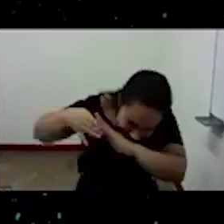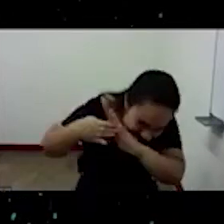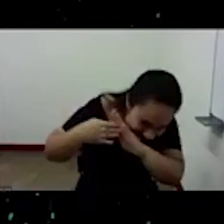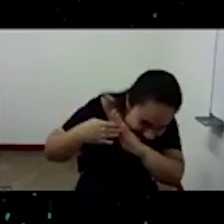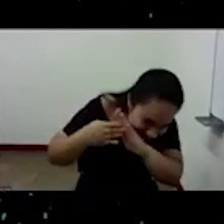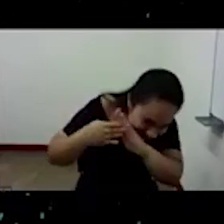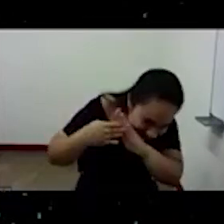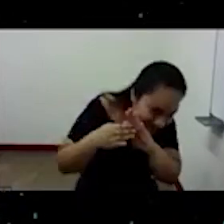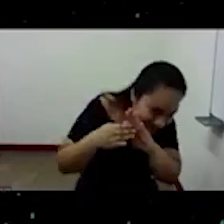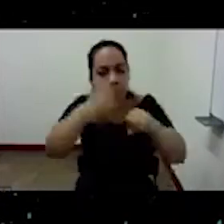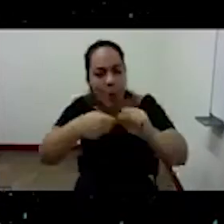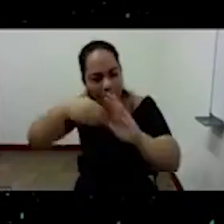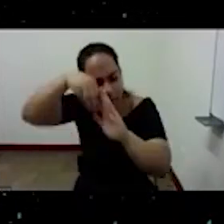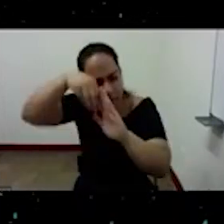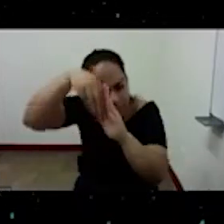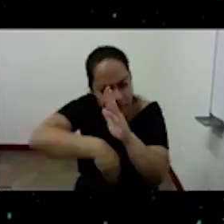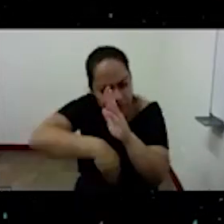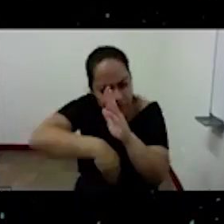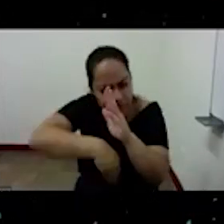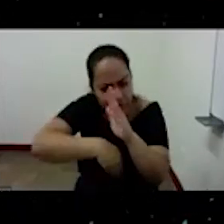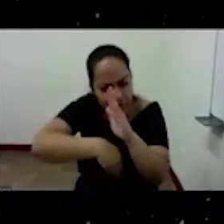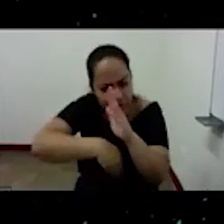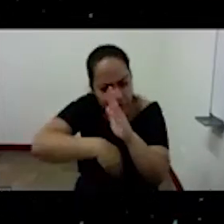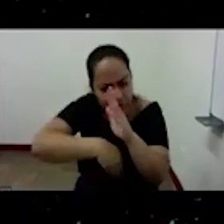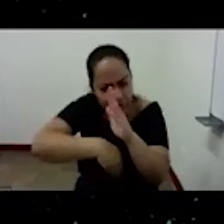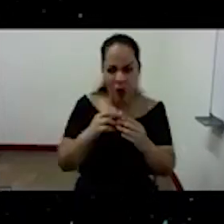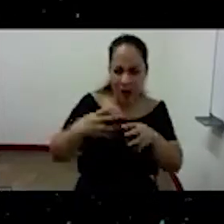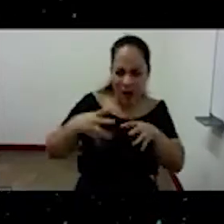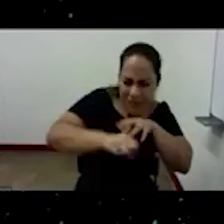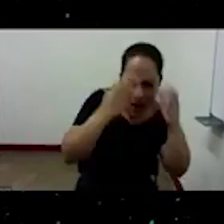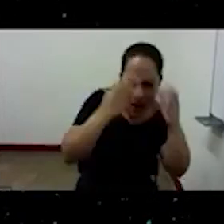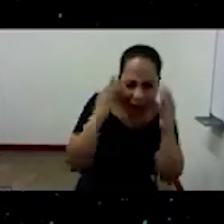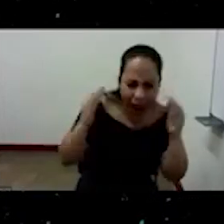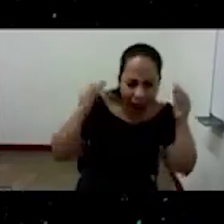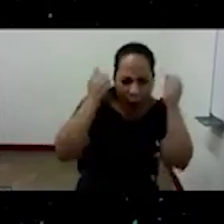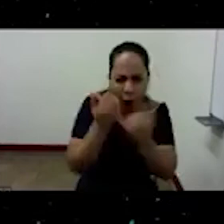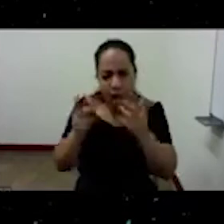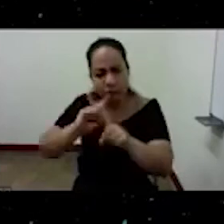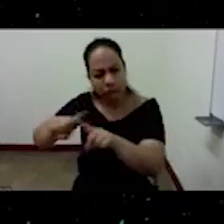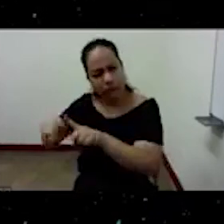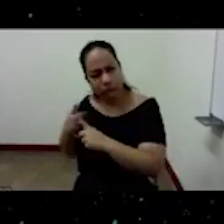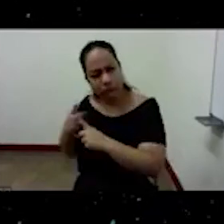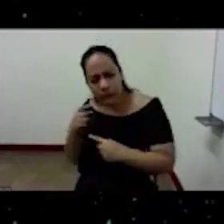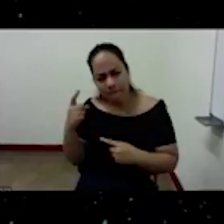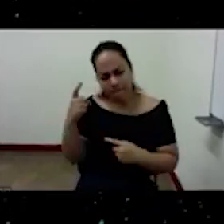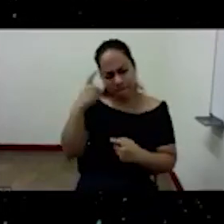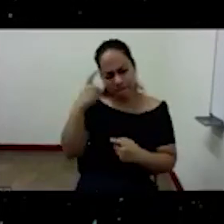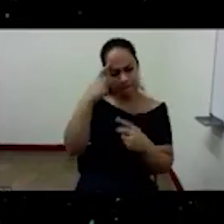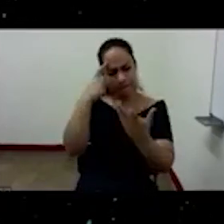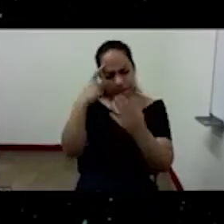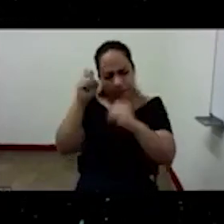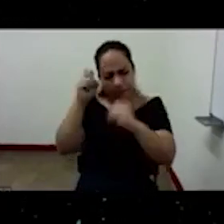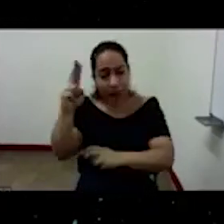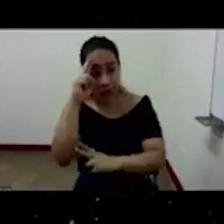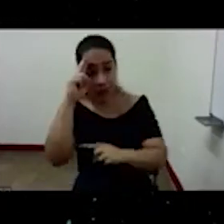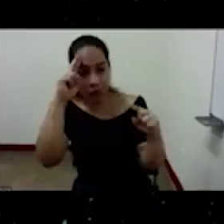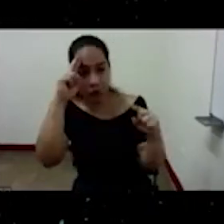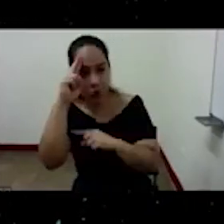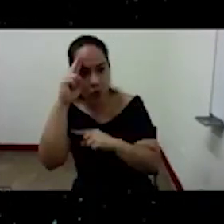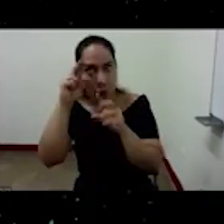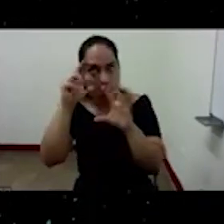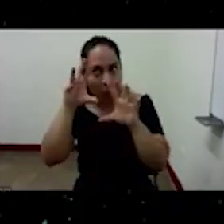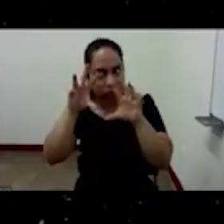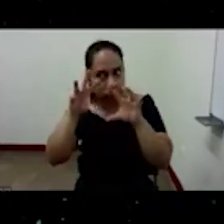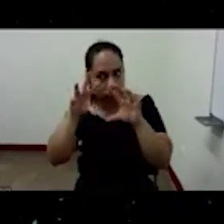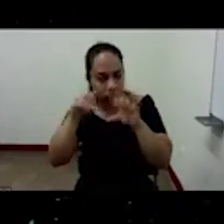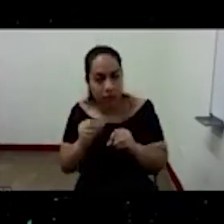allá del límite que el arquetípico logos es capaz de pensar y ante lo cual la razón siempre sucumbe, el